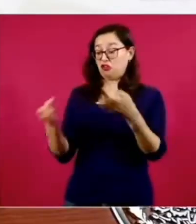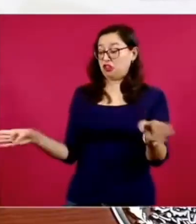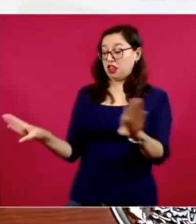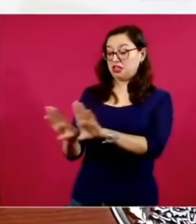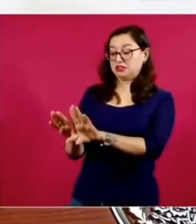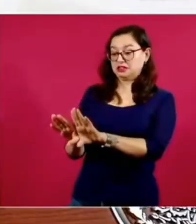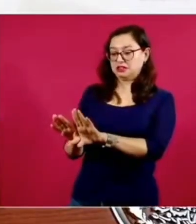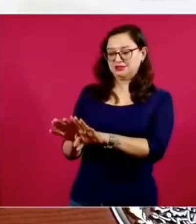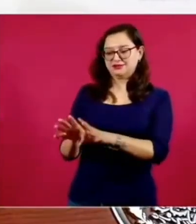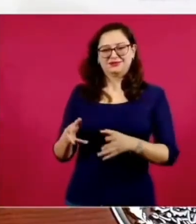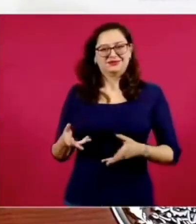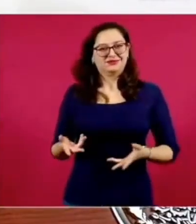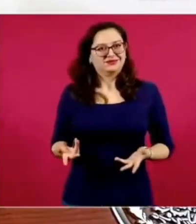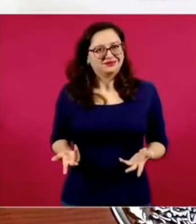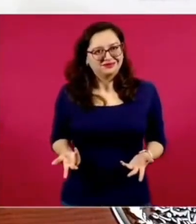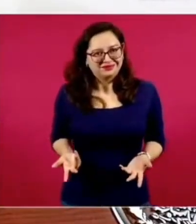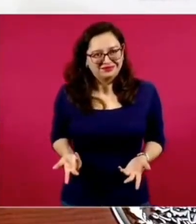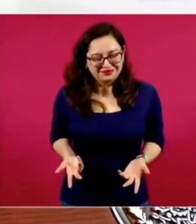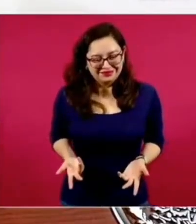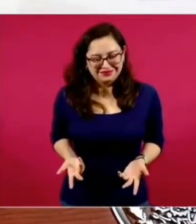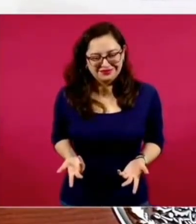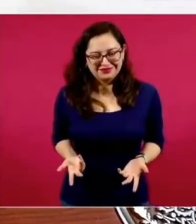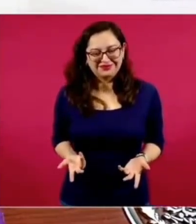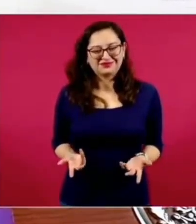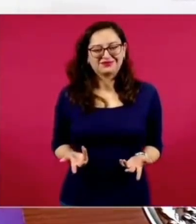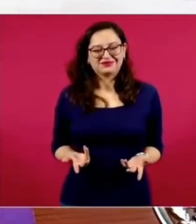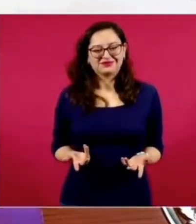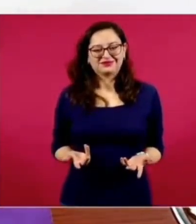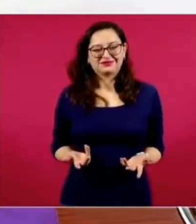eso es